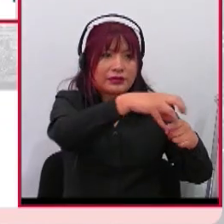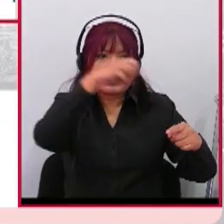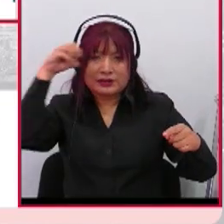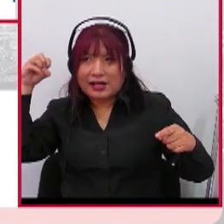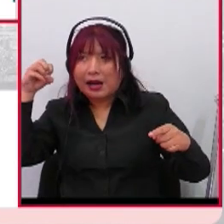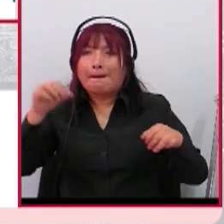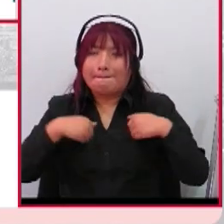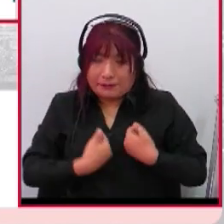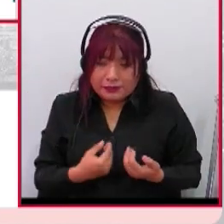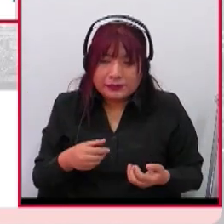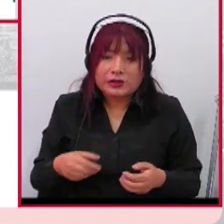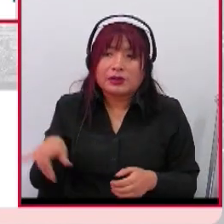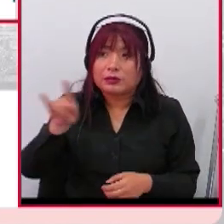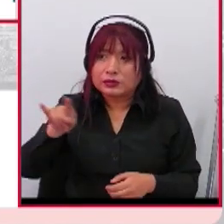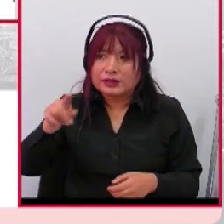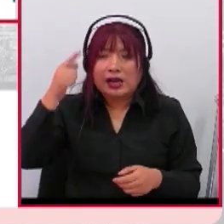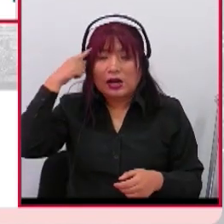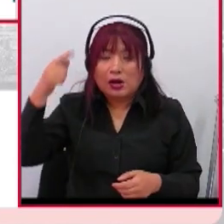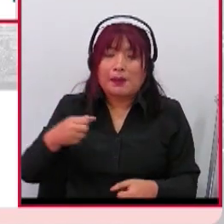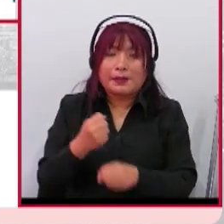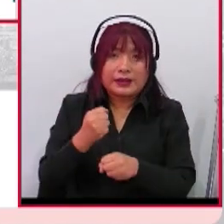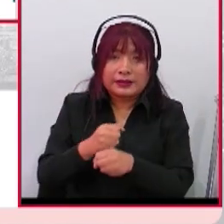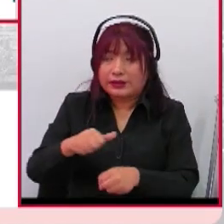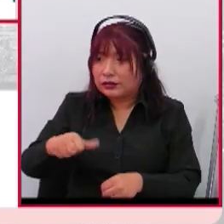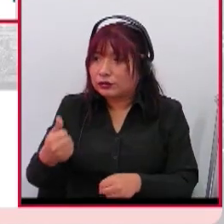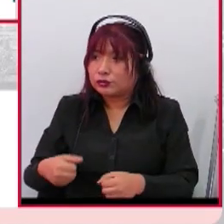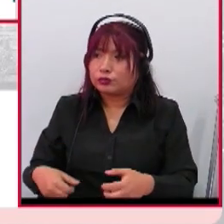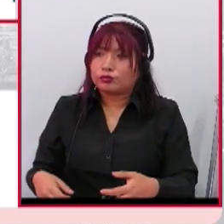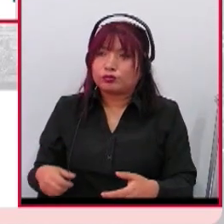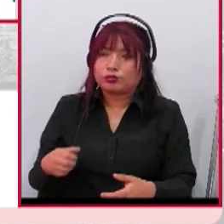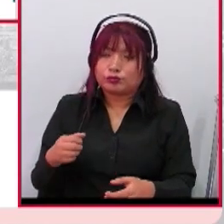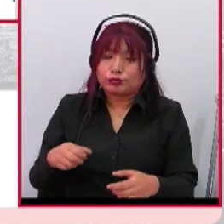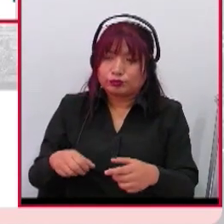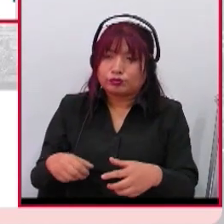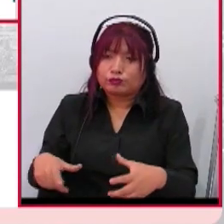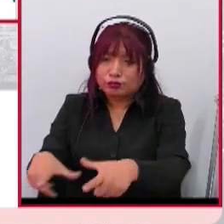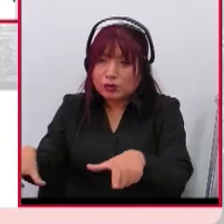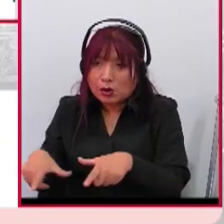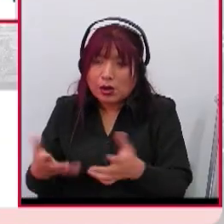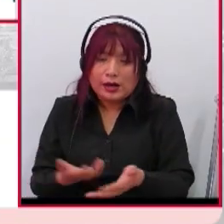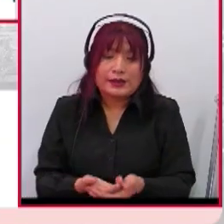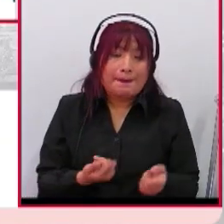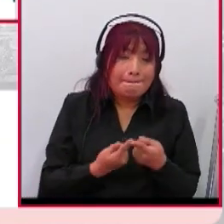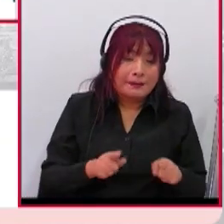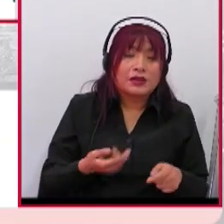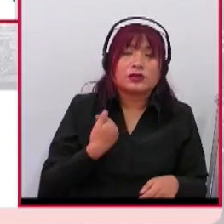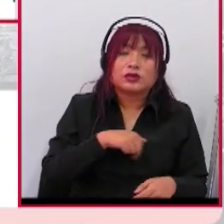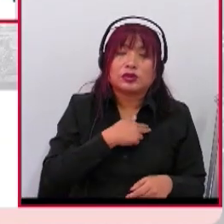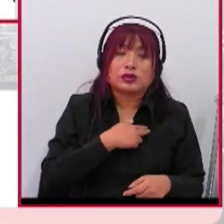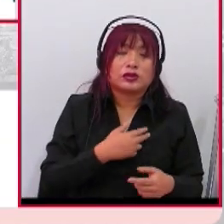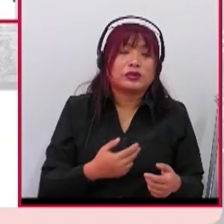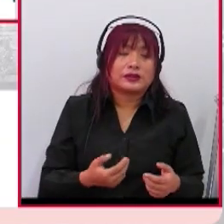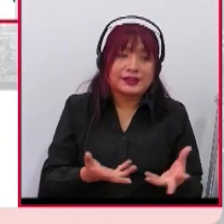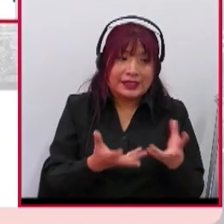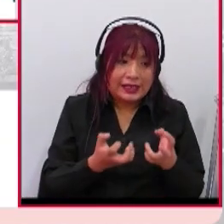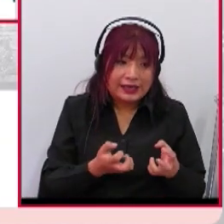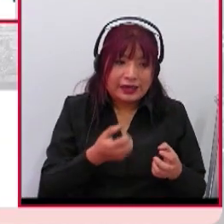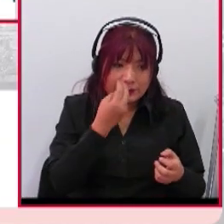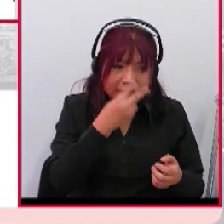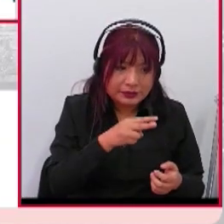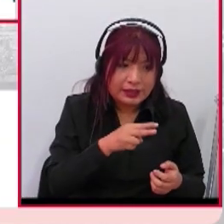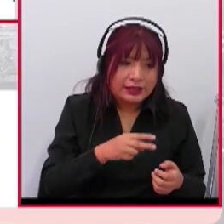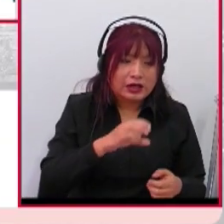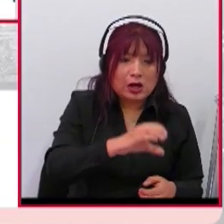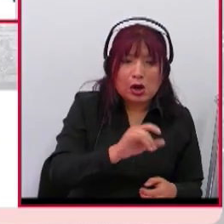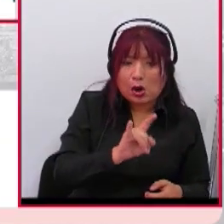en la planta de molibdeno. Entonces, en acuerdo con el constructor, porque generalmente cuando uno arranca este tipo de plantas, cobre